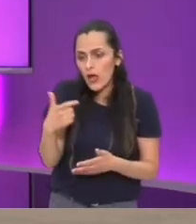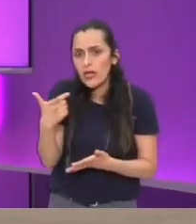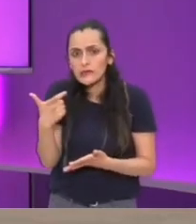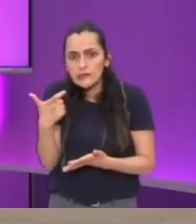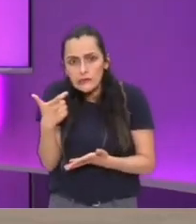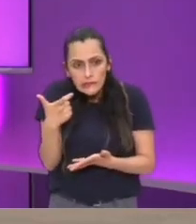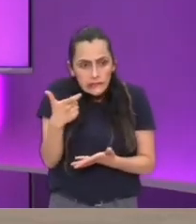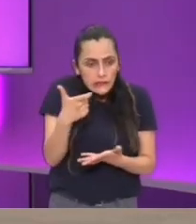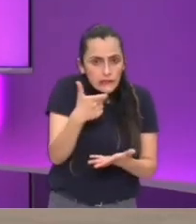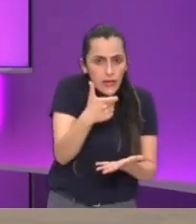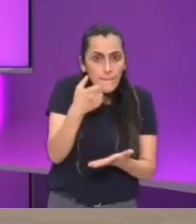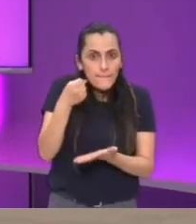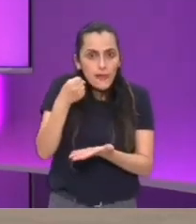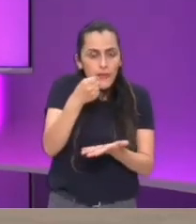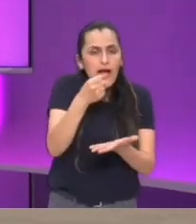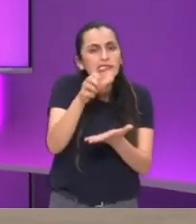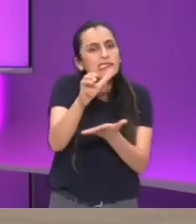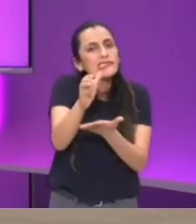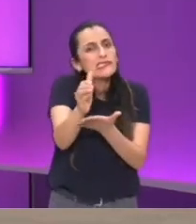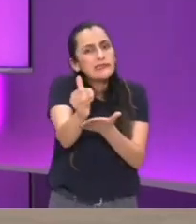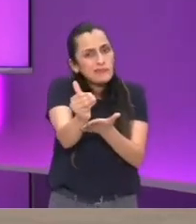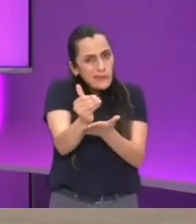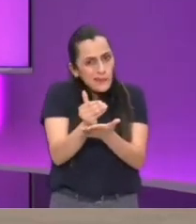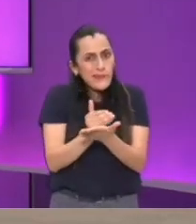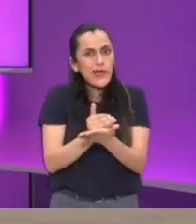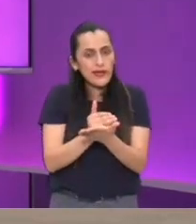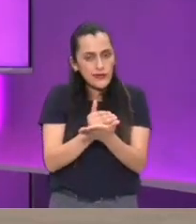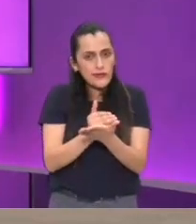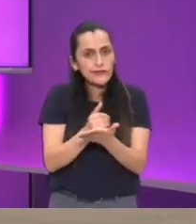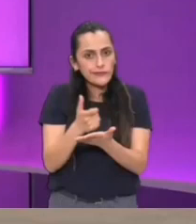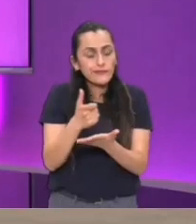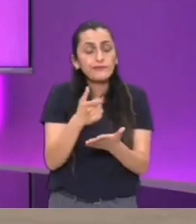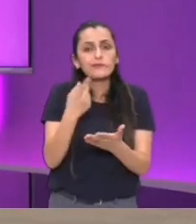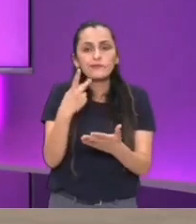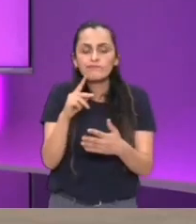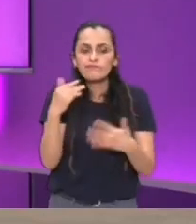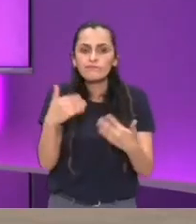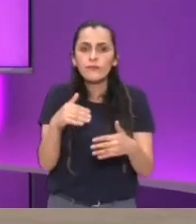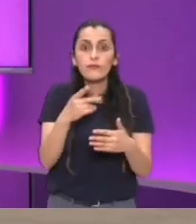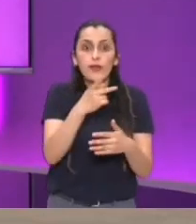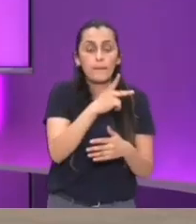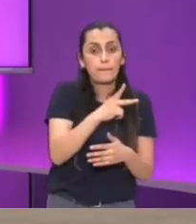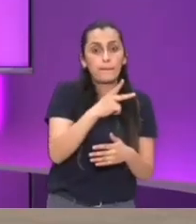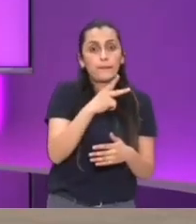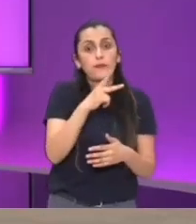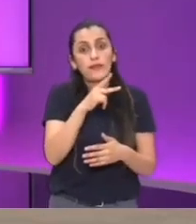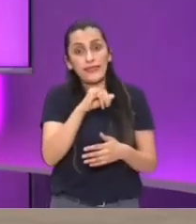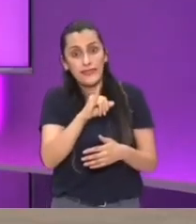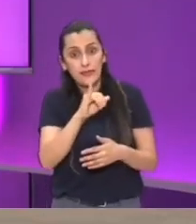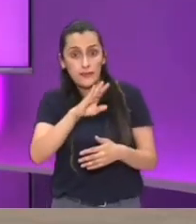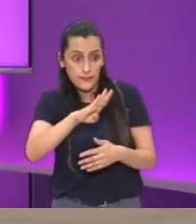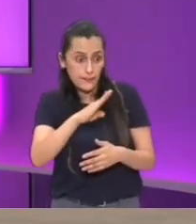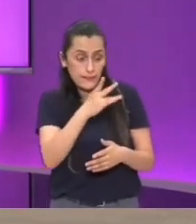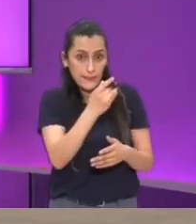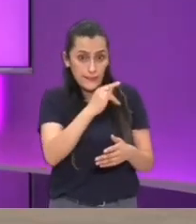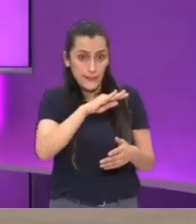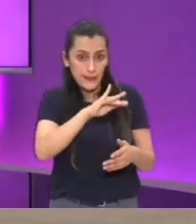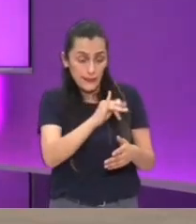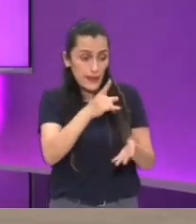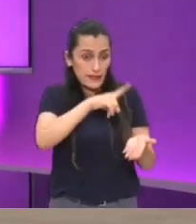recortes importantes y menos de la mitad del porcentaje recomendado del Producto Interno Bruto que ha recomendado